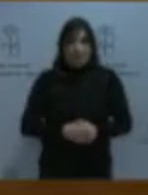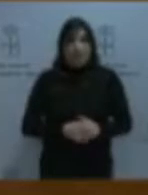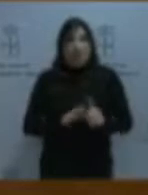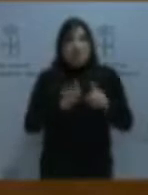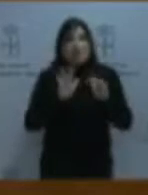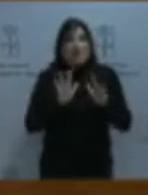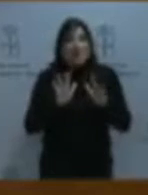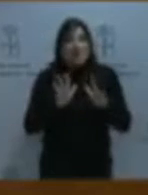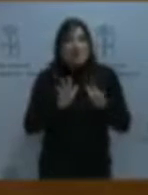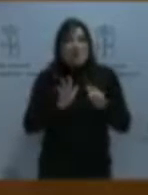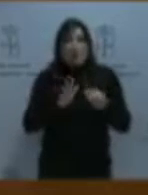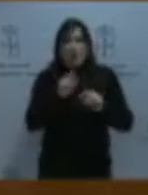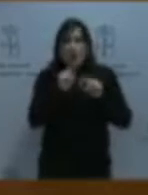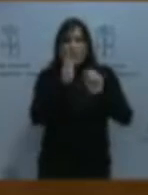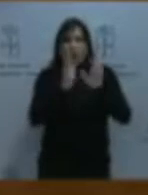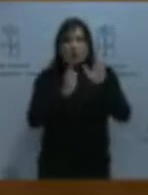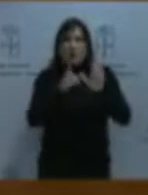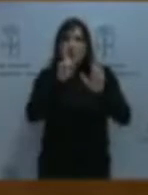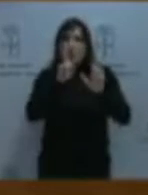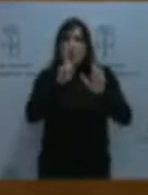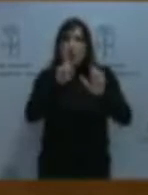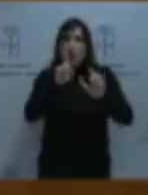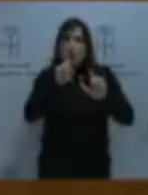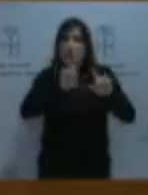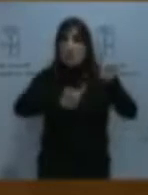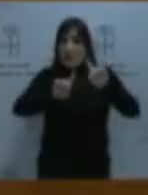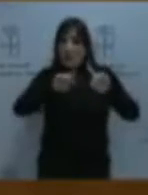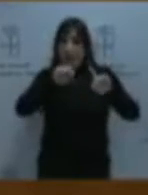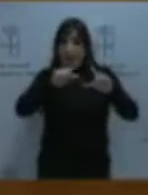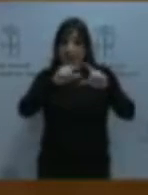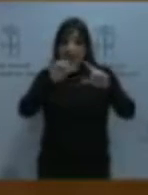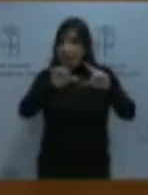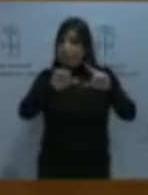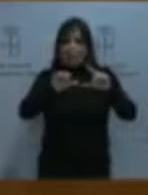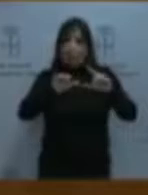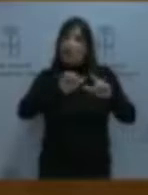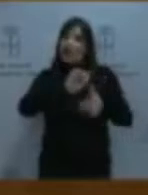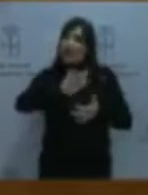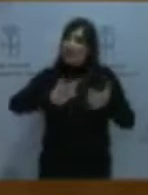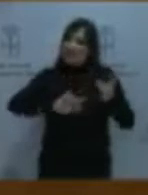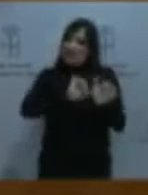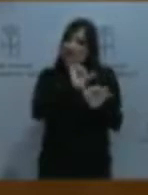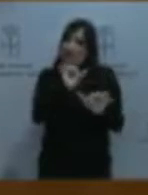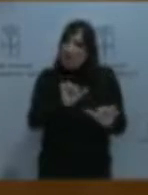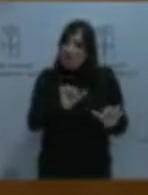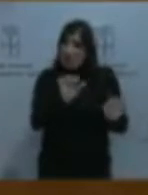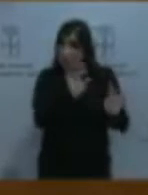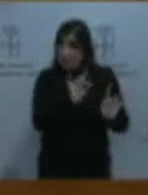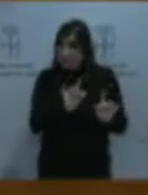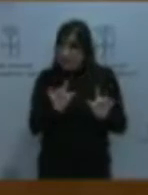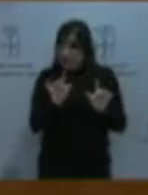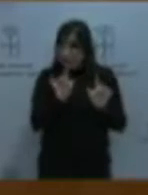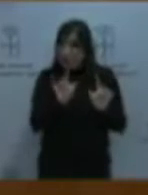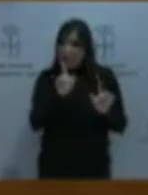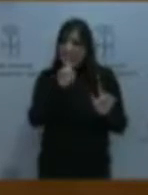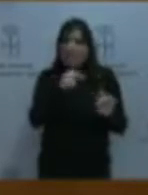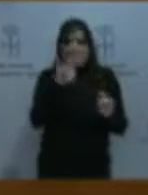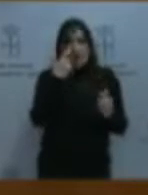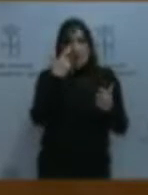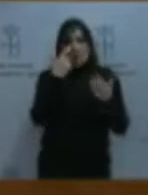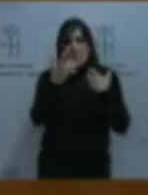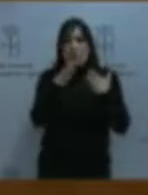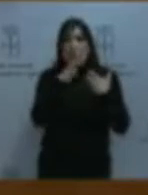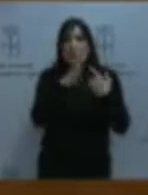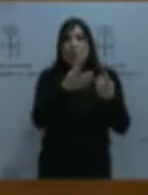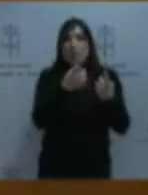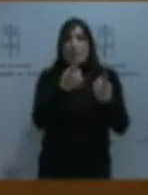problemas. Esa crisis de modelo territorial también se pone patente en el escaezu de la potencialidad del resto de territorios en su actividad.